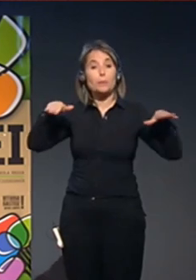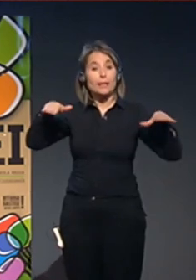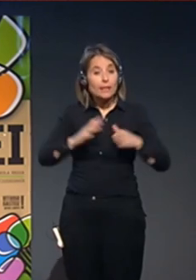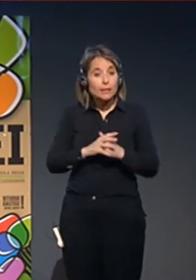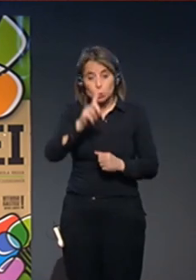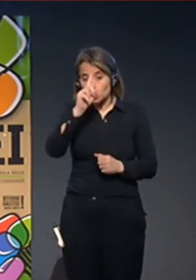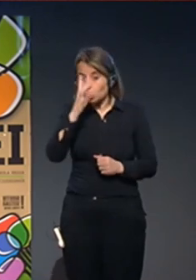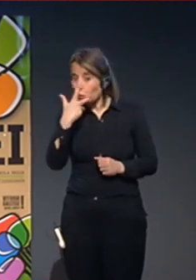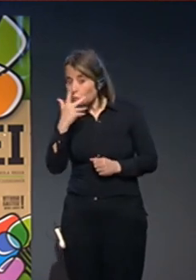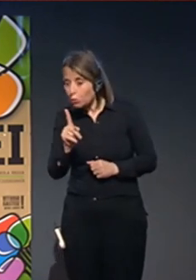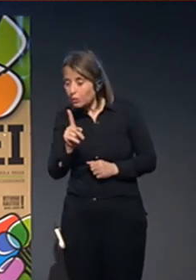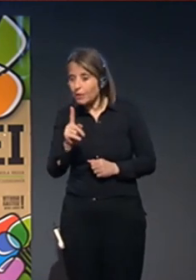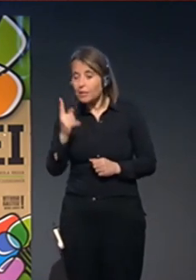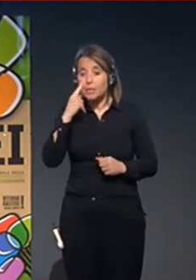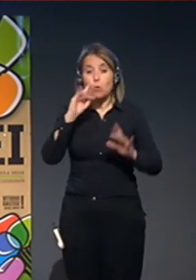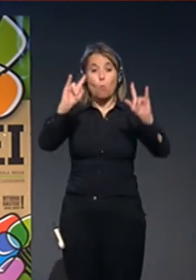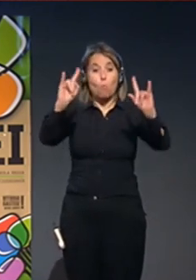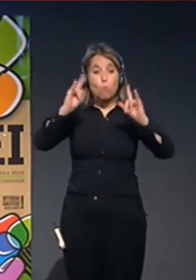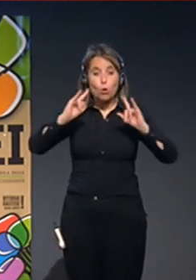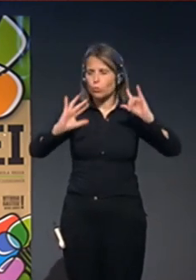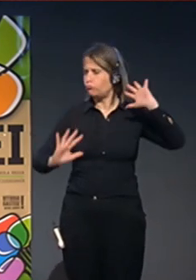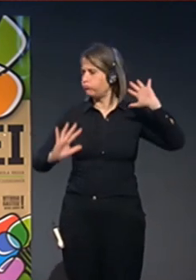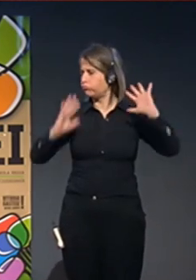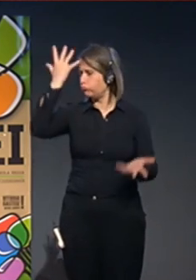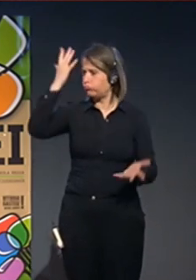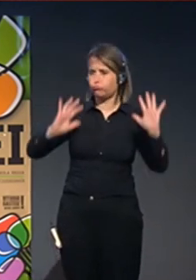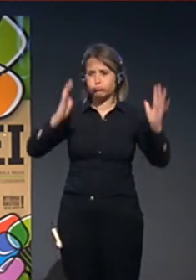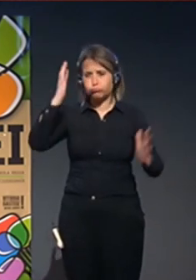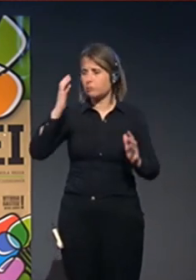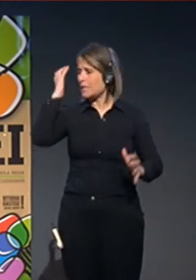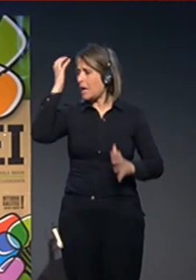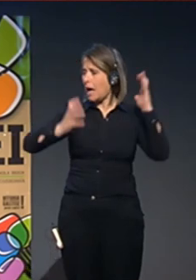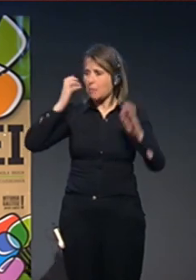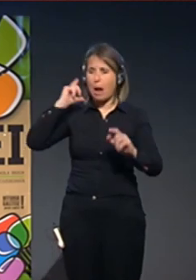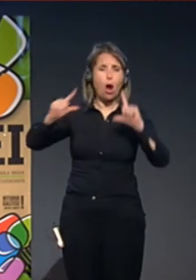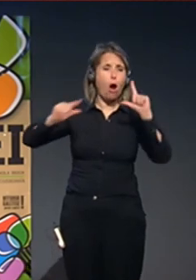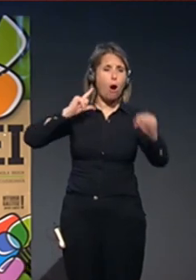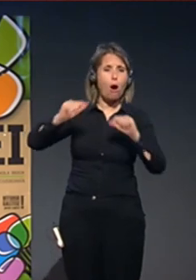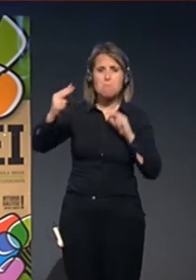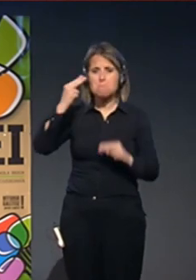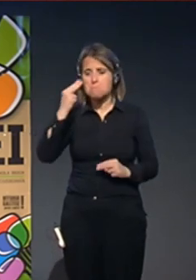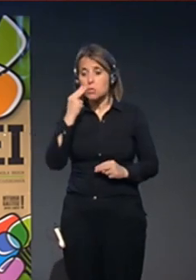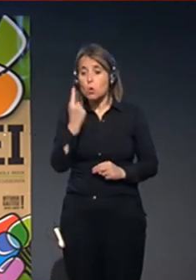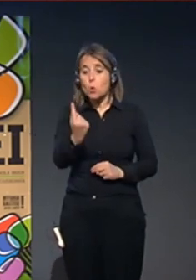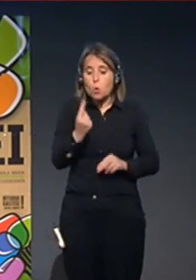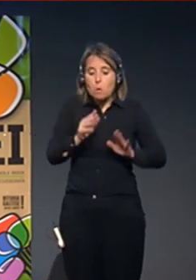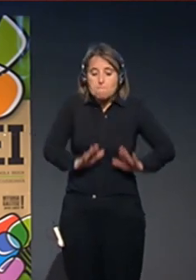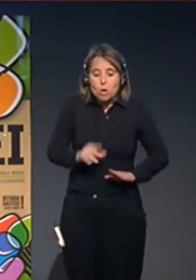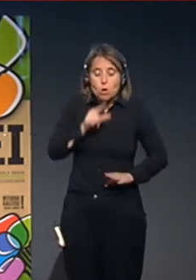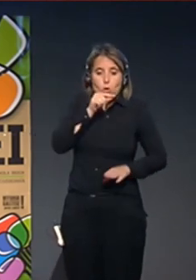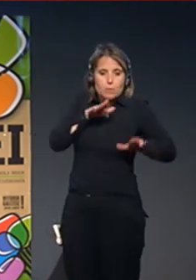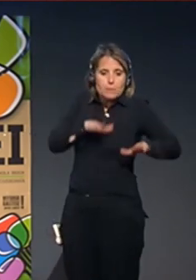eh Hay un gran fuego en el bosque eh todos los animales huyen despavoridos menos un colibrí